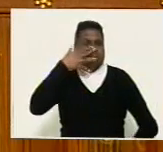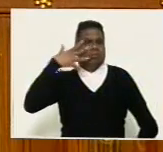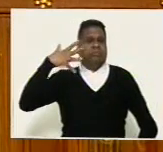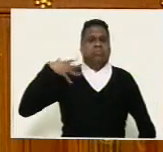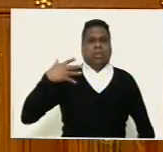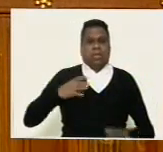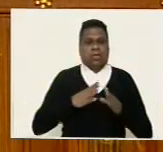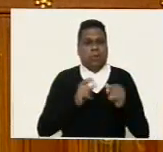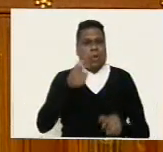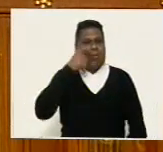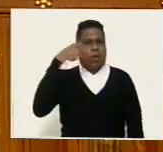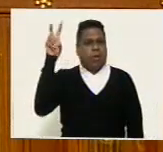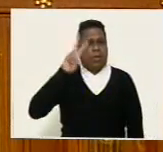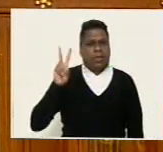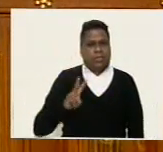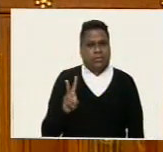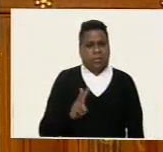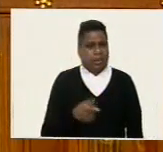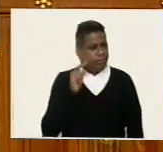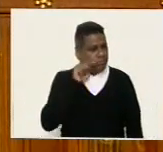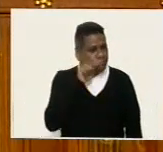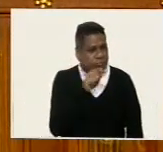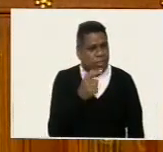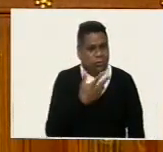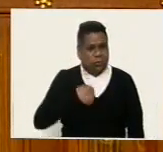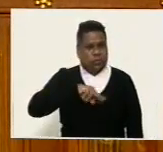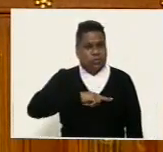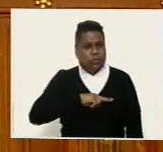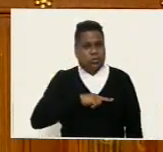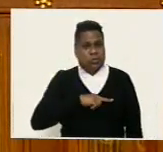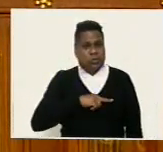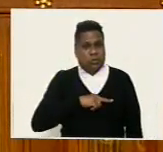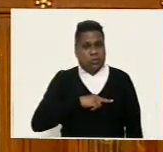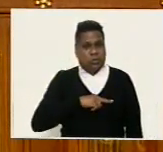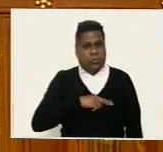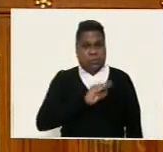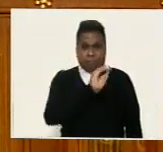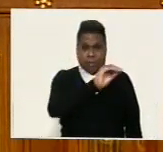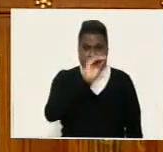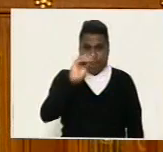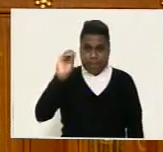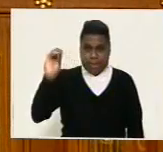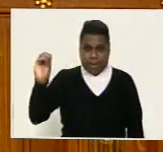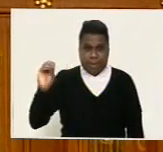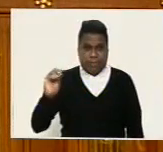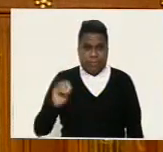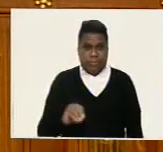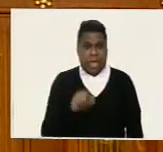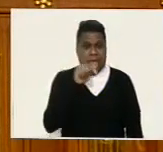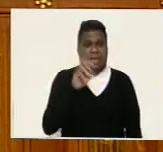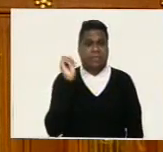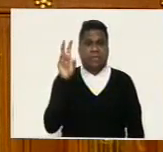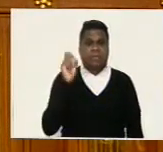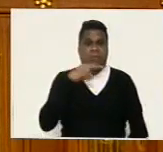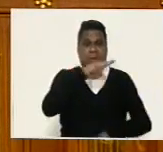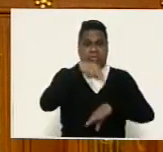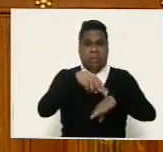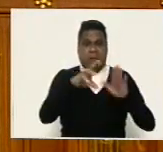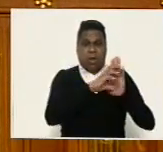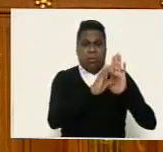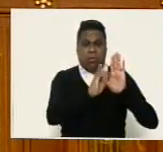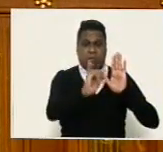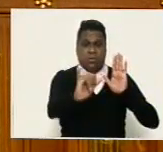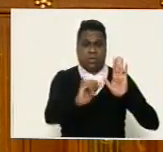de Venezuela. Es por ello que le hacemos el llamado a esta Asamblea Nacional